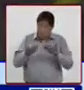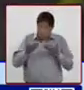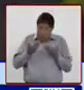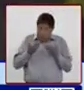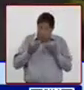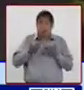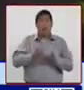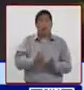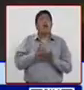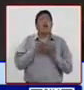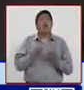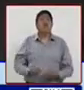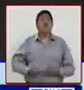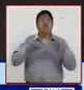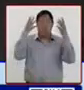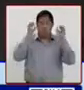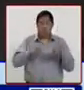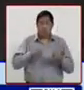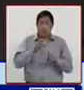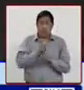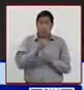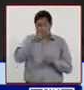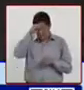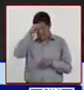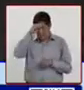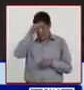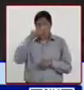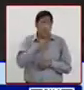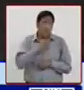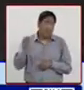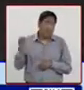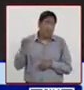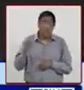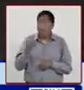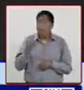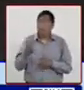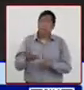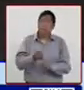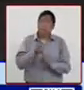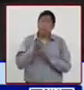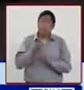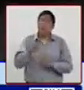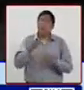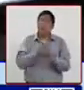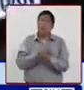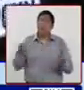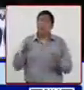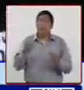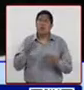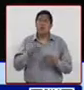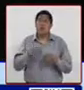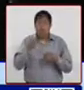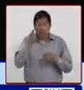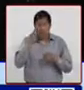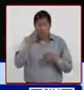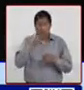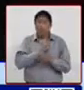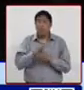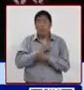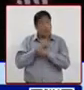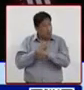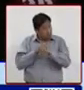y eso ayudó bastante en que podamos identificar este sujeto y traerlo a oficinas de la FELCC para ponerlo en conocimiento del Ministerio Público para